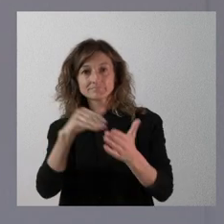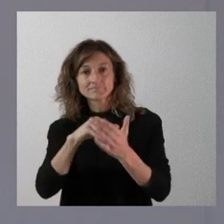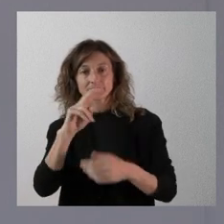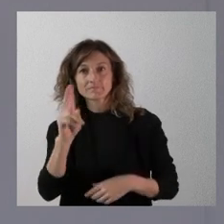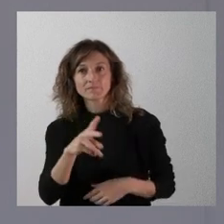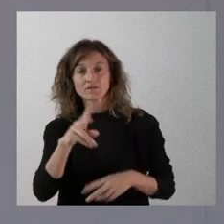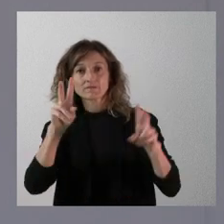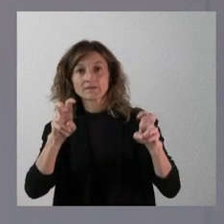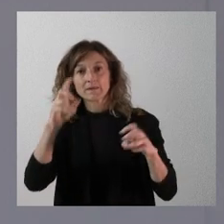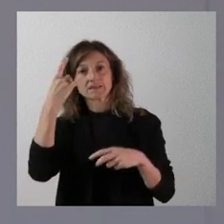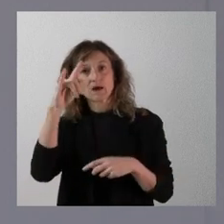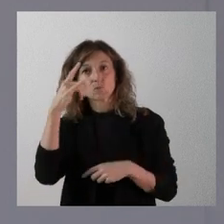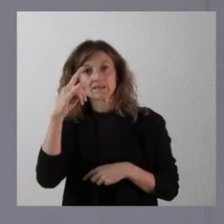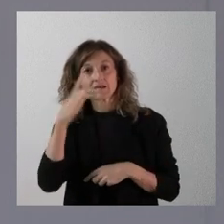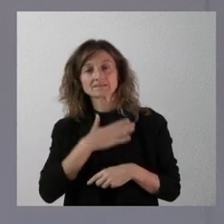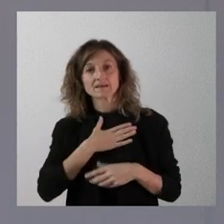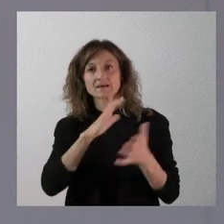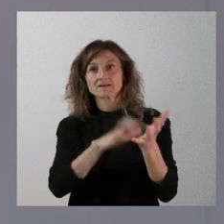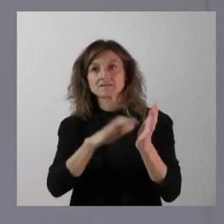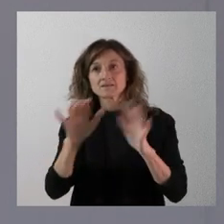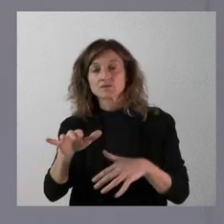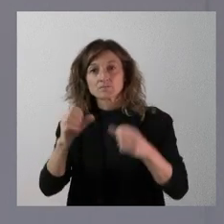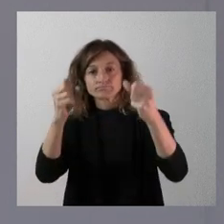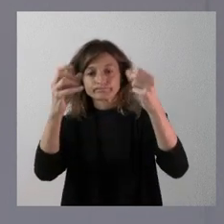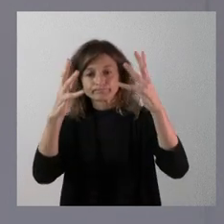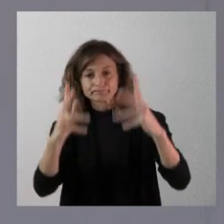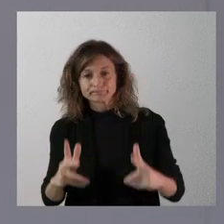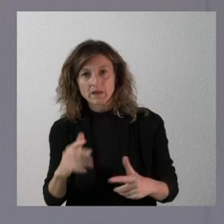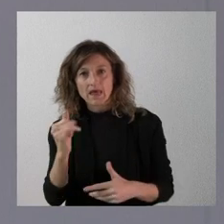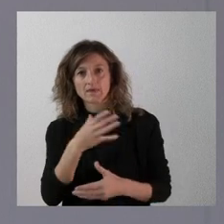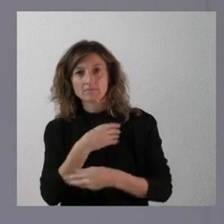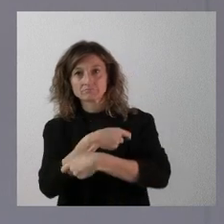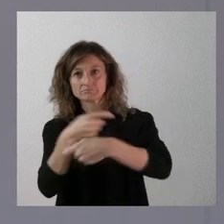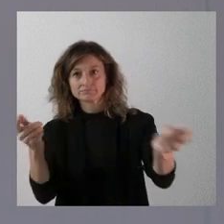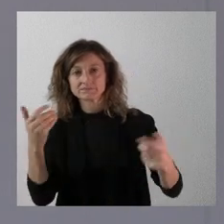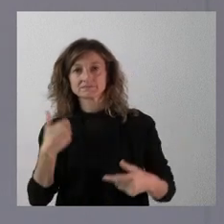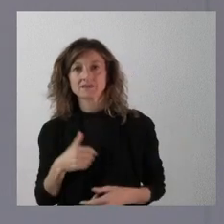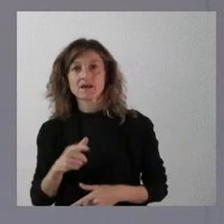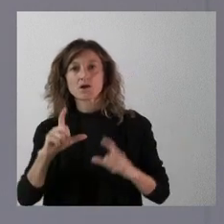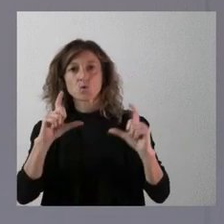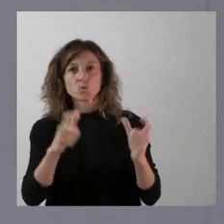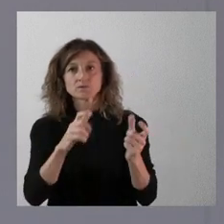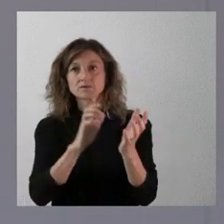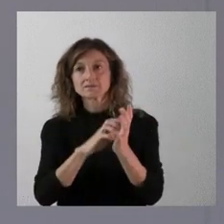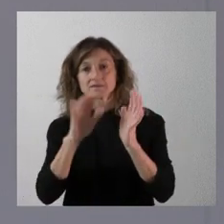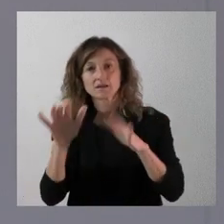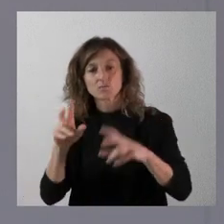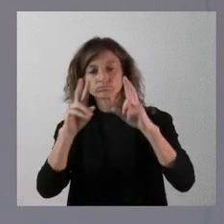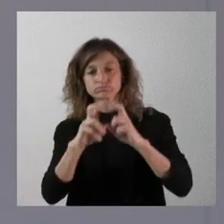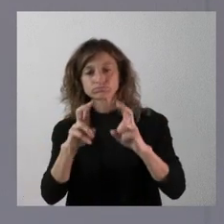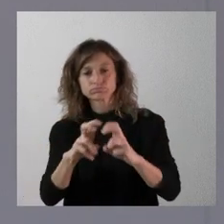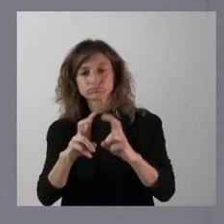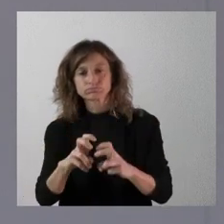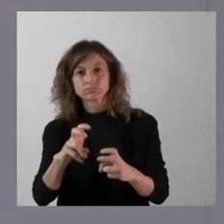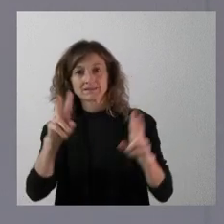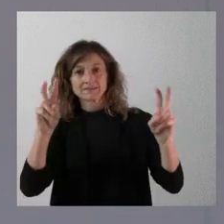taurinas existentes en Castilla y león tiene ustedes la relación de las mismas y así mismo la junta modifica el decreto por el que se regula los estudios de